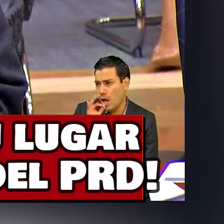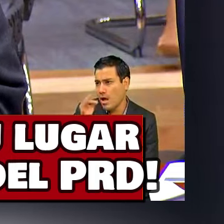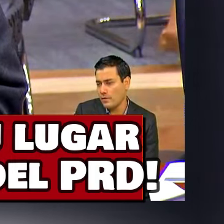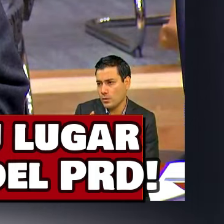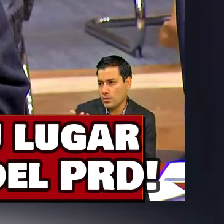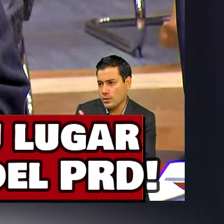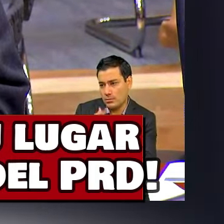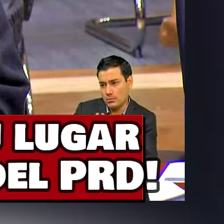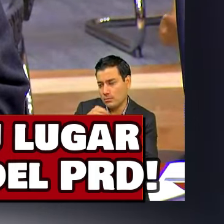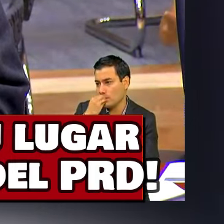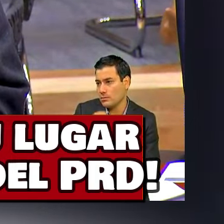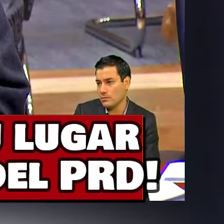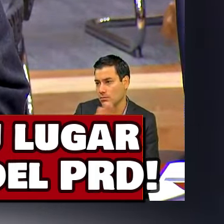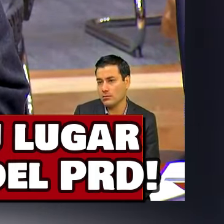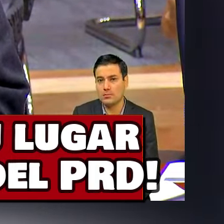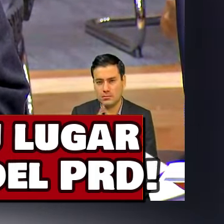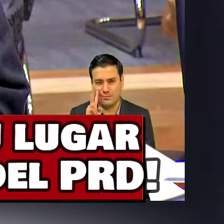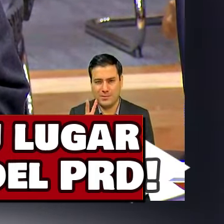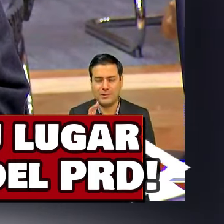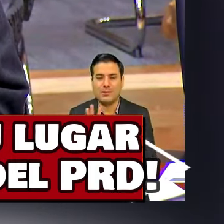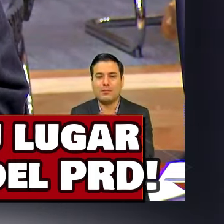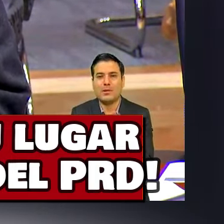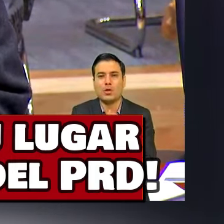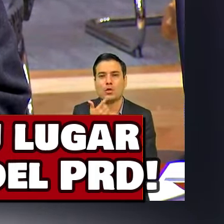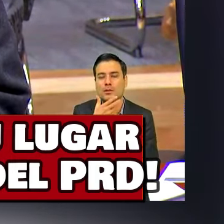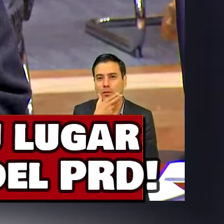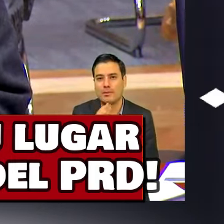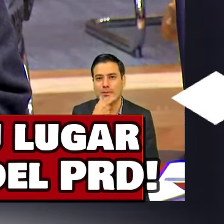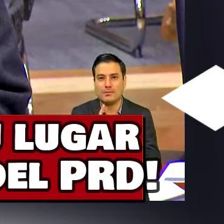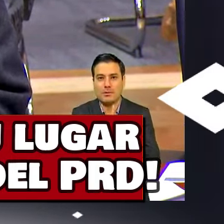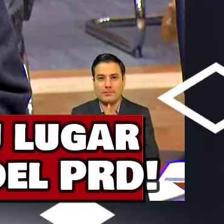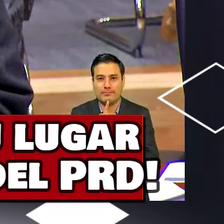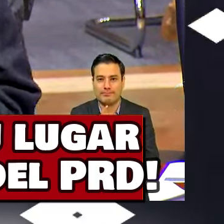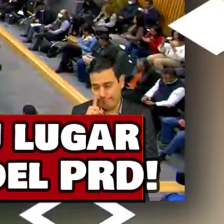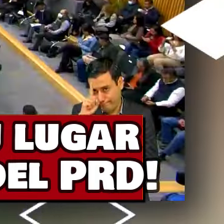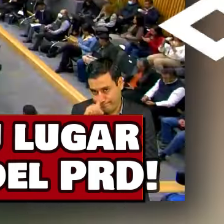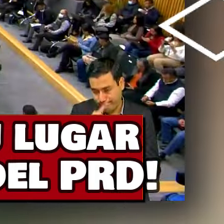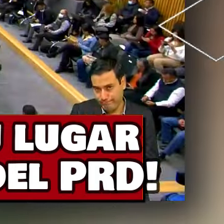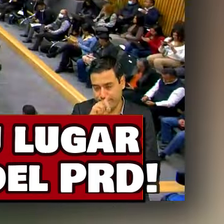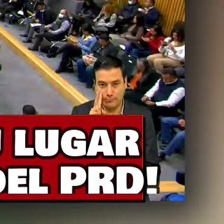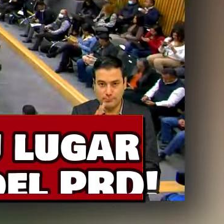que vean la película de 12 hombres en conflicto, se la recomiendo ampliamente. Gracias.